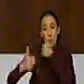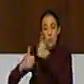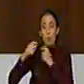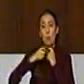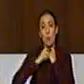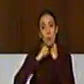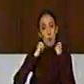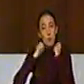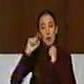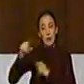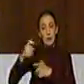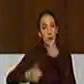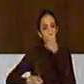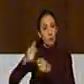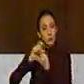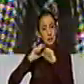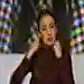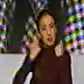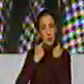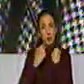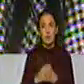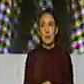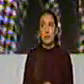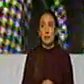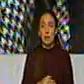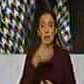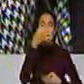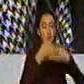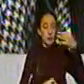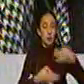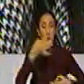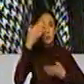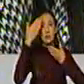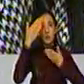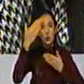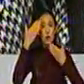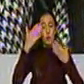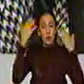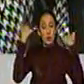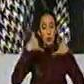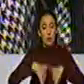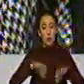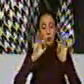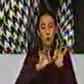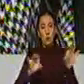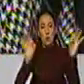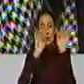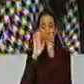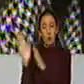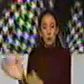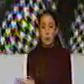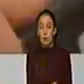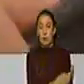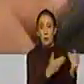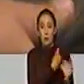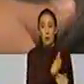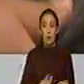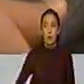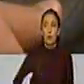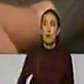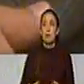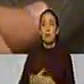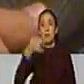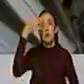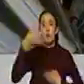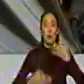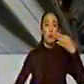Tuárez como consejero de Participación Ciudadana. Para este juicio político fueron decisiones de la señora Ana también como presidenta. Este juicio político